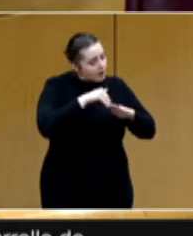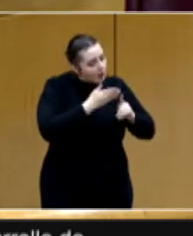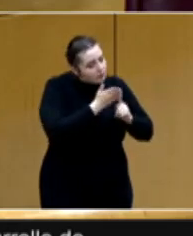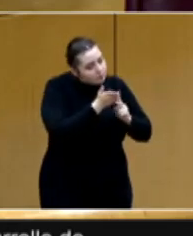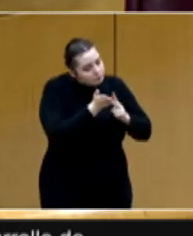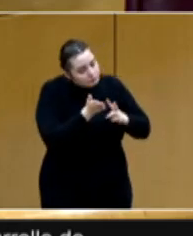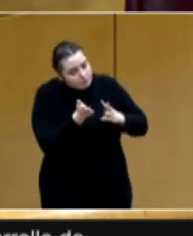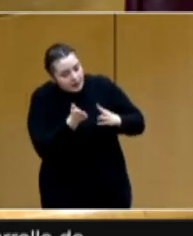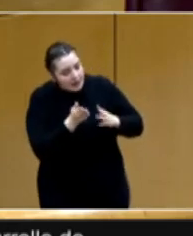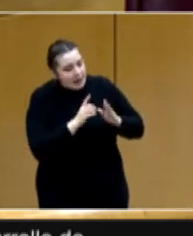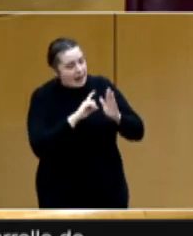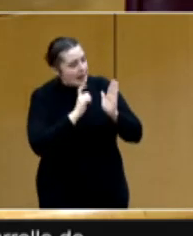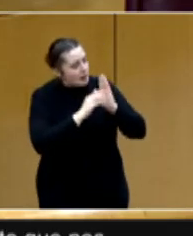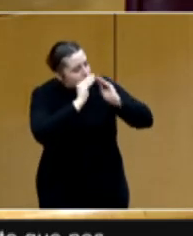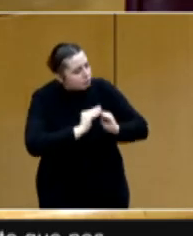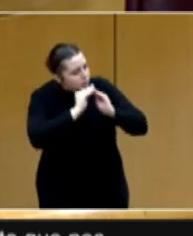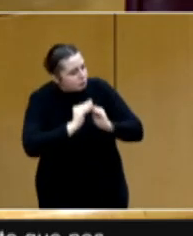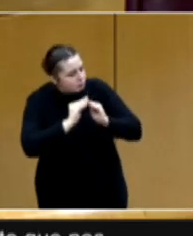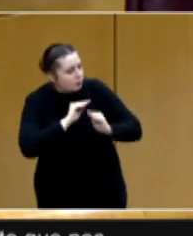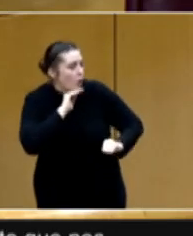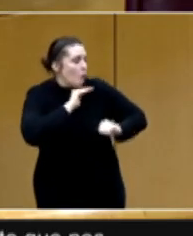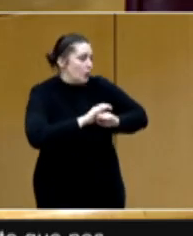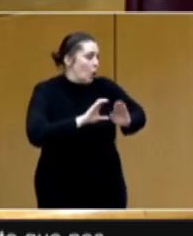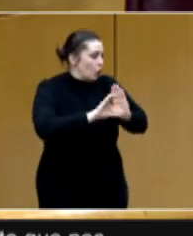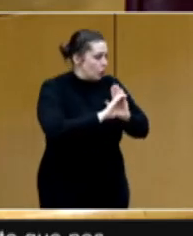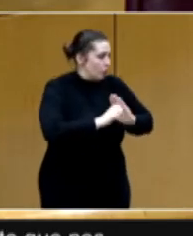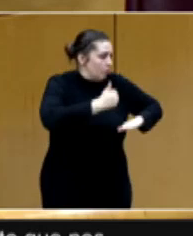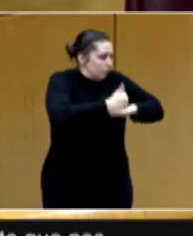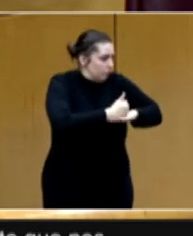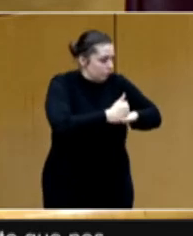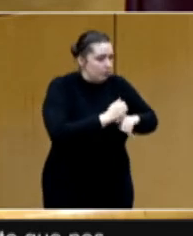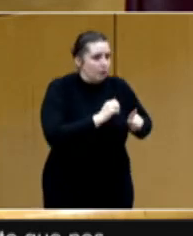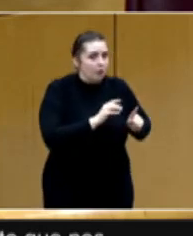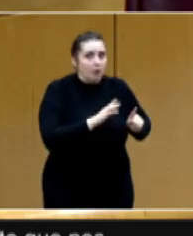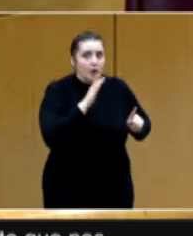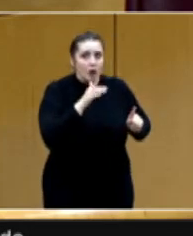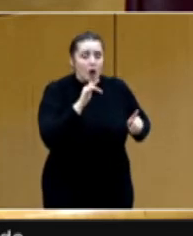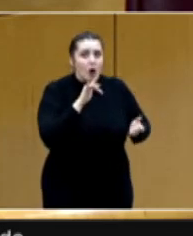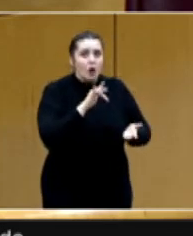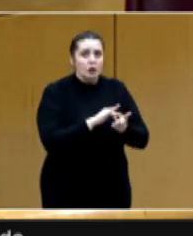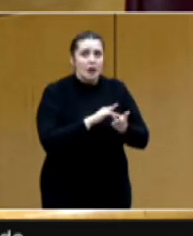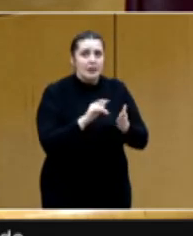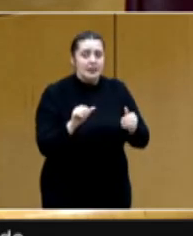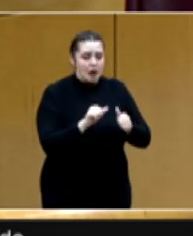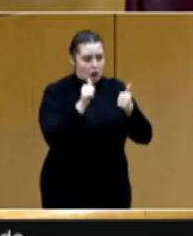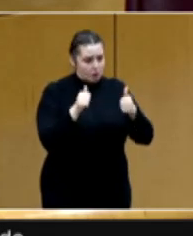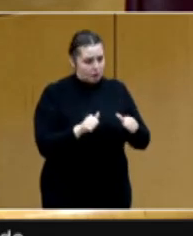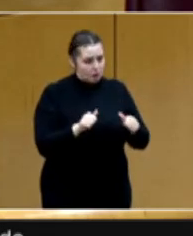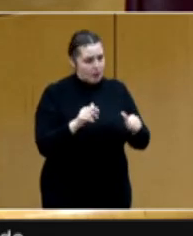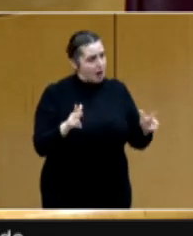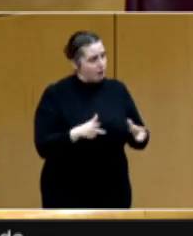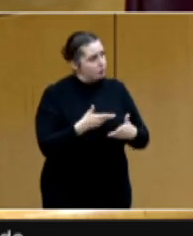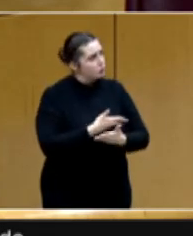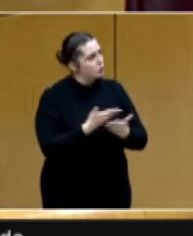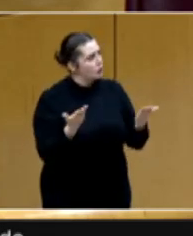labor legislativa se ha ido desarrollando una concepción de la forma en la que la sociedad